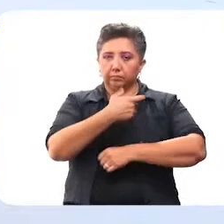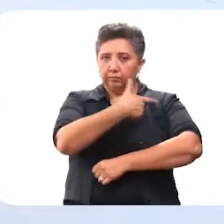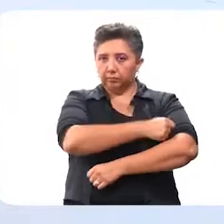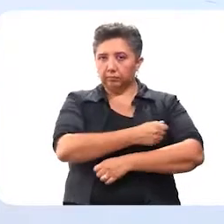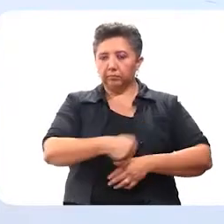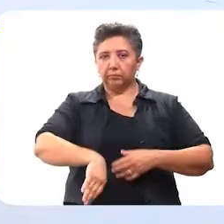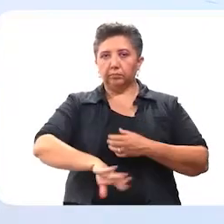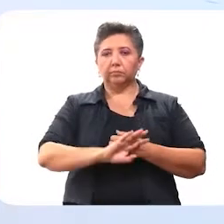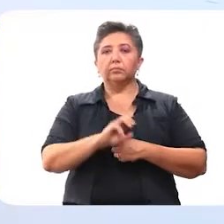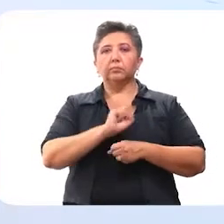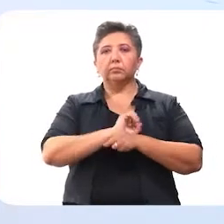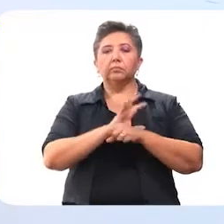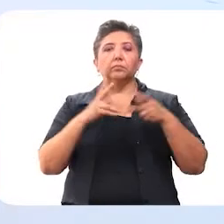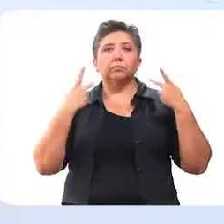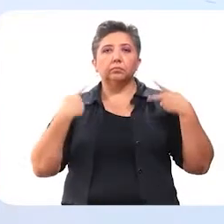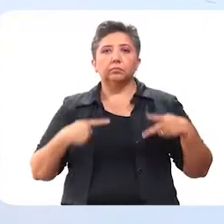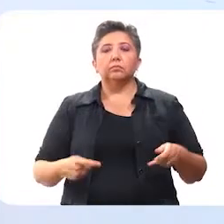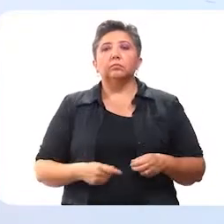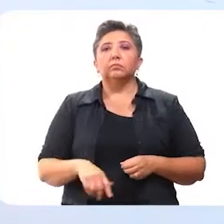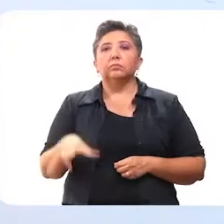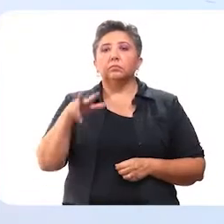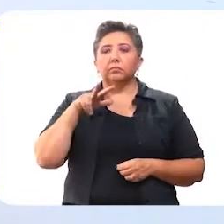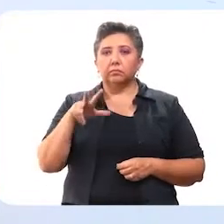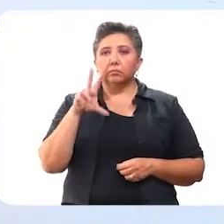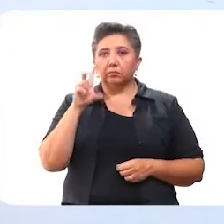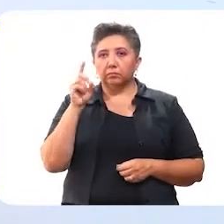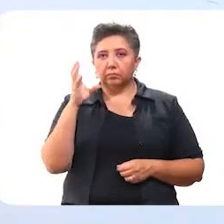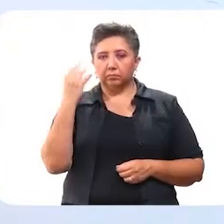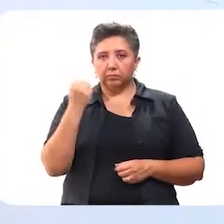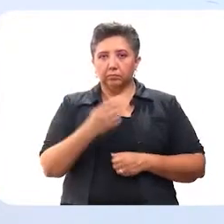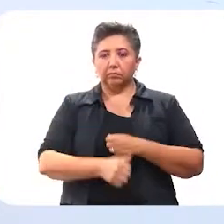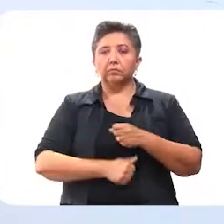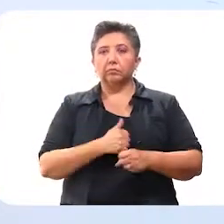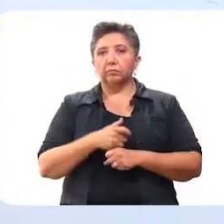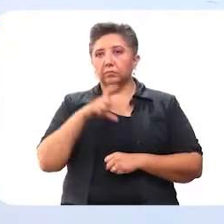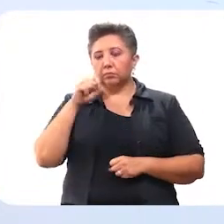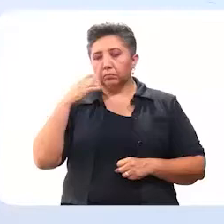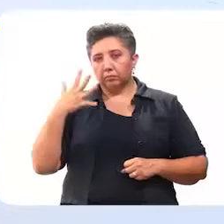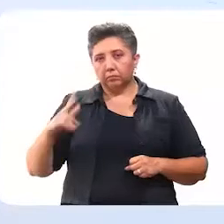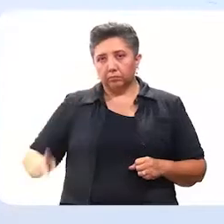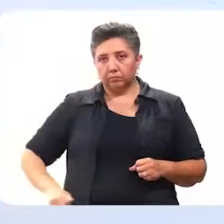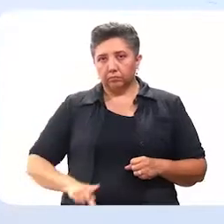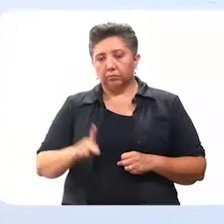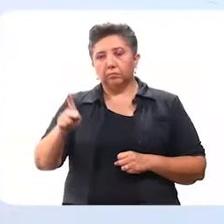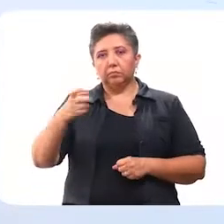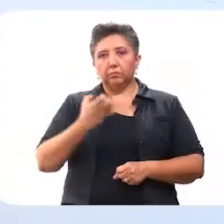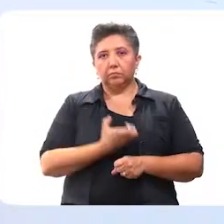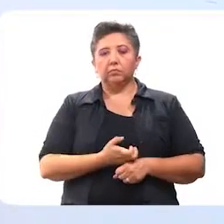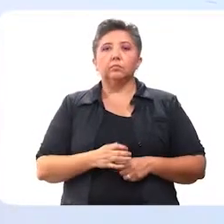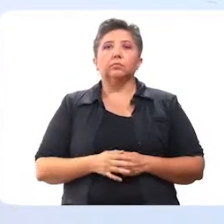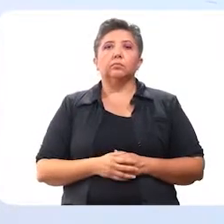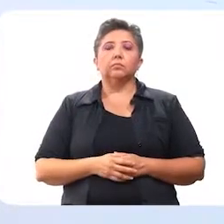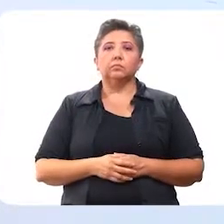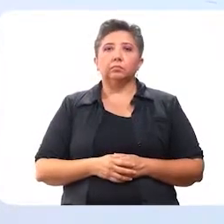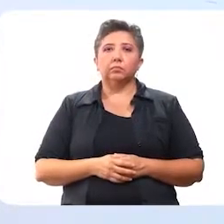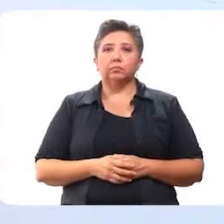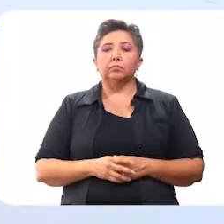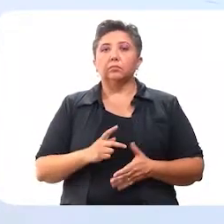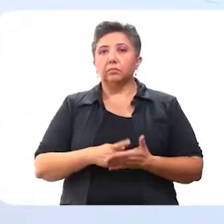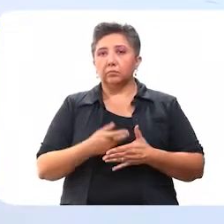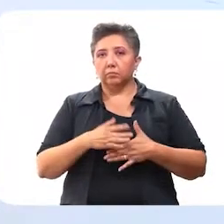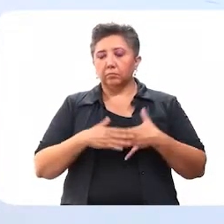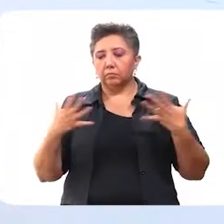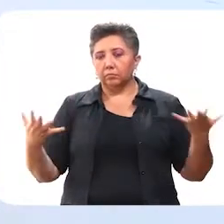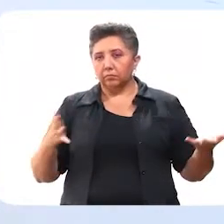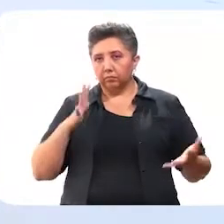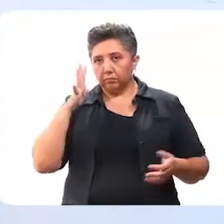refuerzo contra el coronavirus a personas de 18 a 39 años de 25 municipios del interior del estado, proceso que